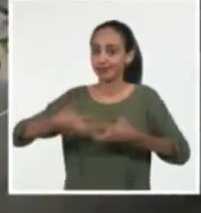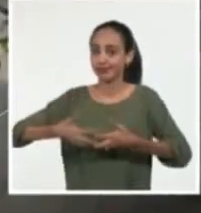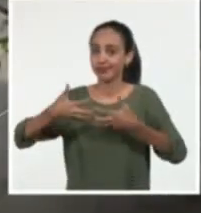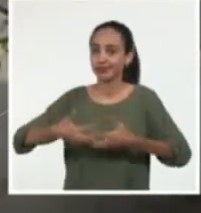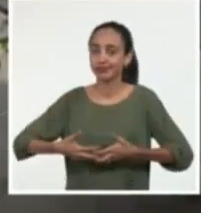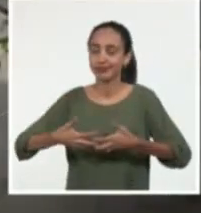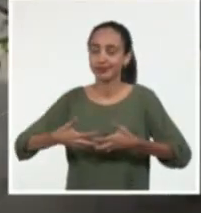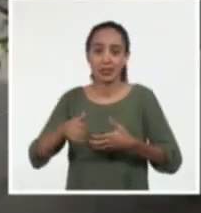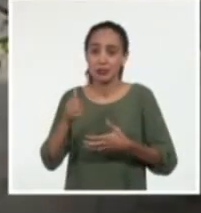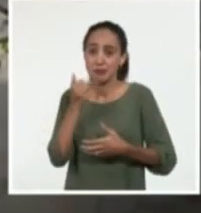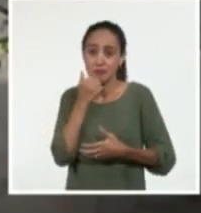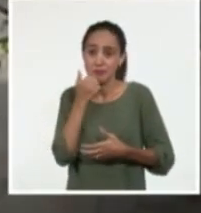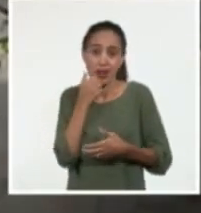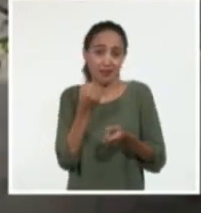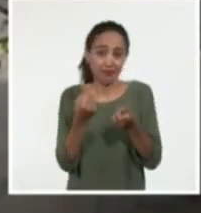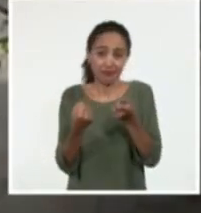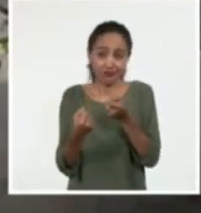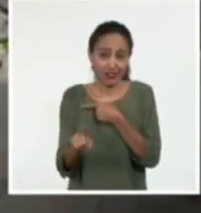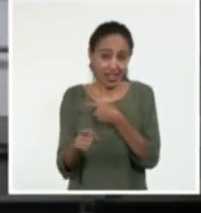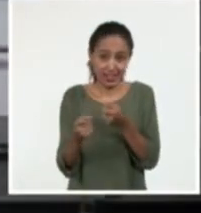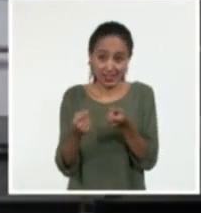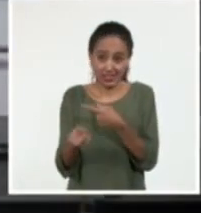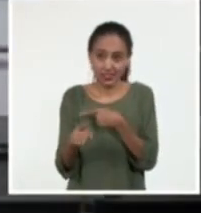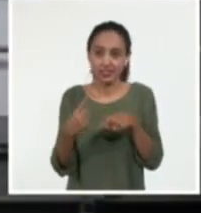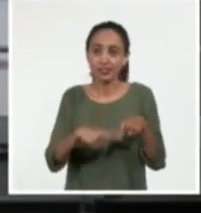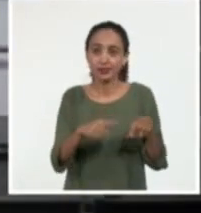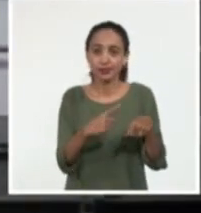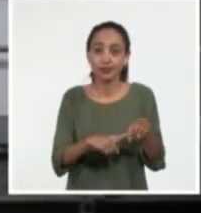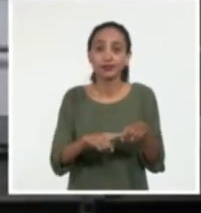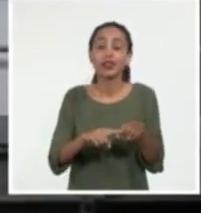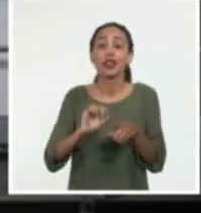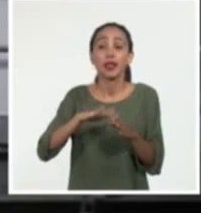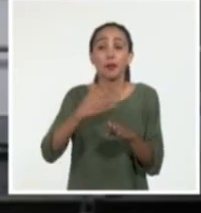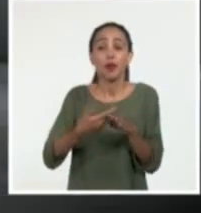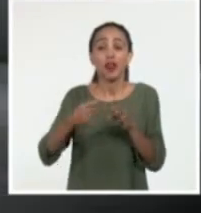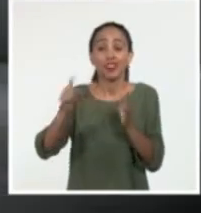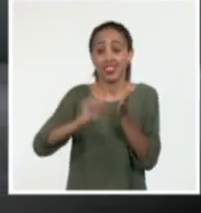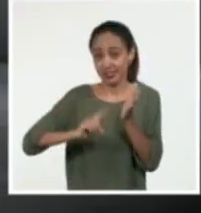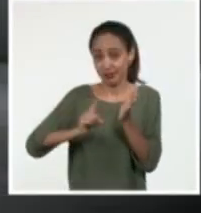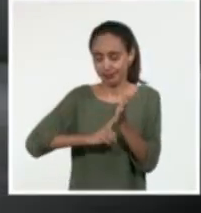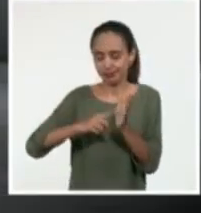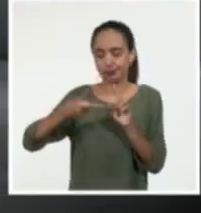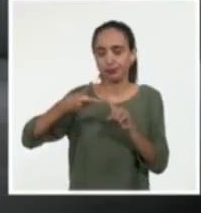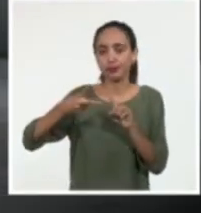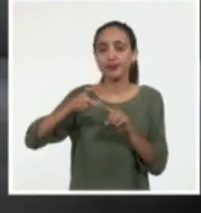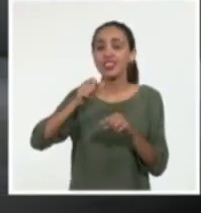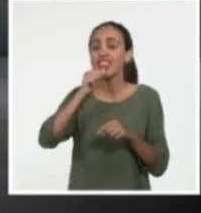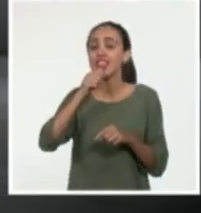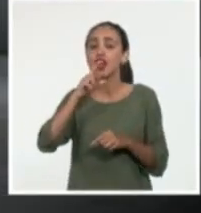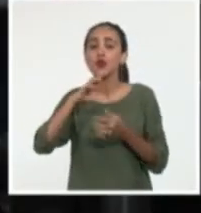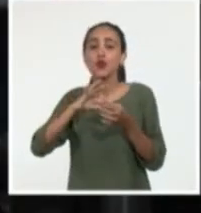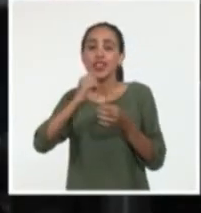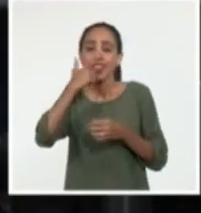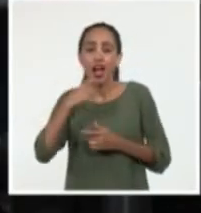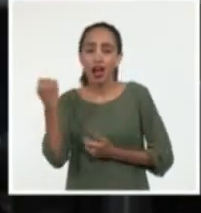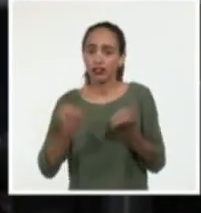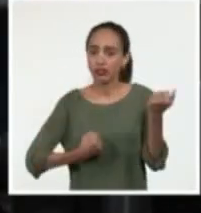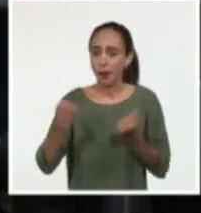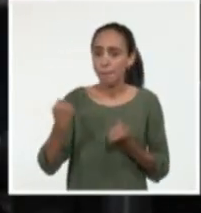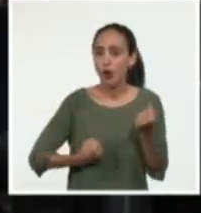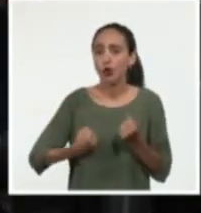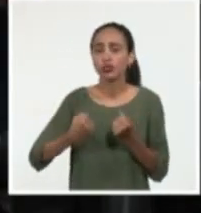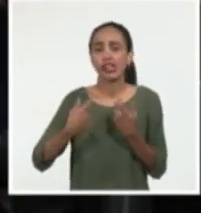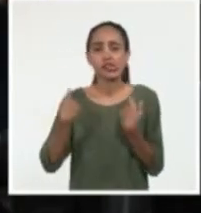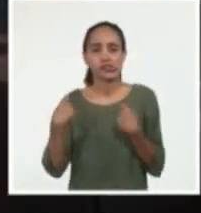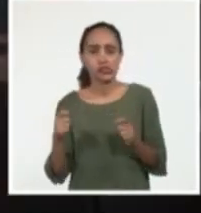sectores de mayor exportación después del energético son siderurgia, transporte y